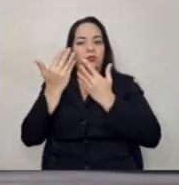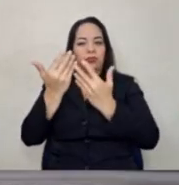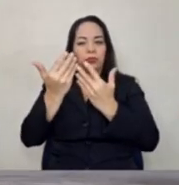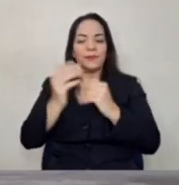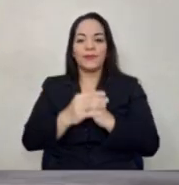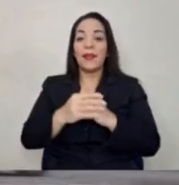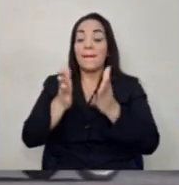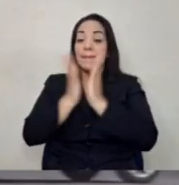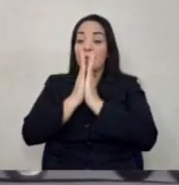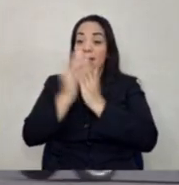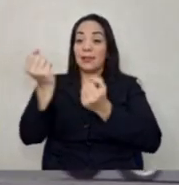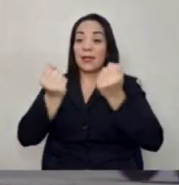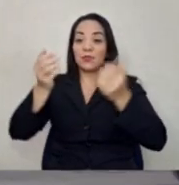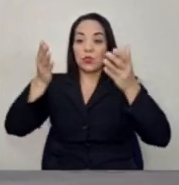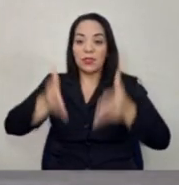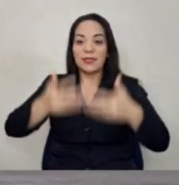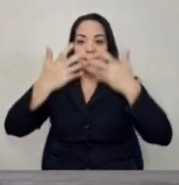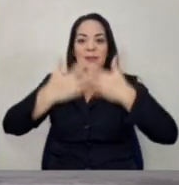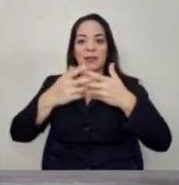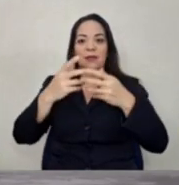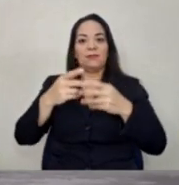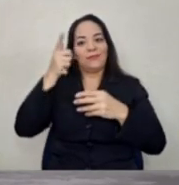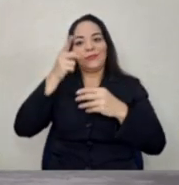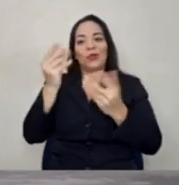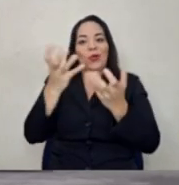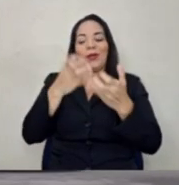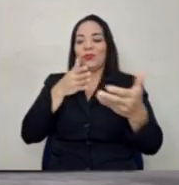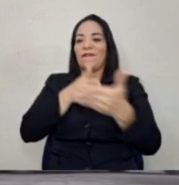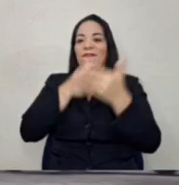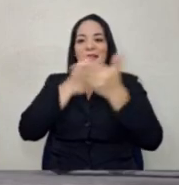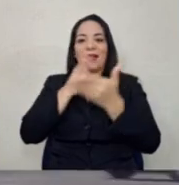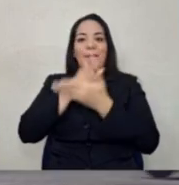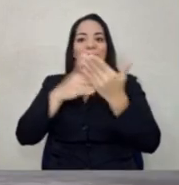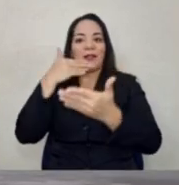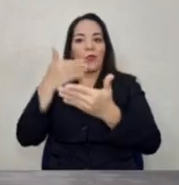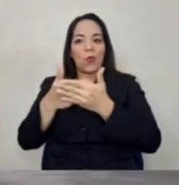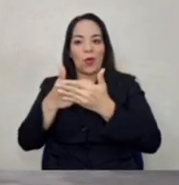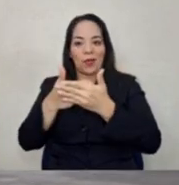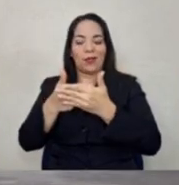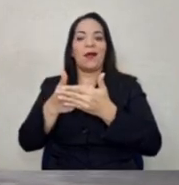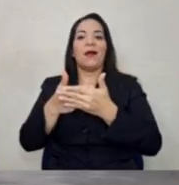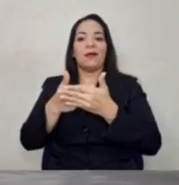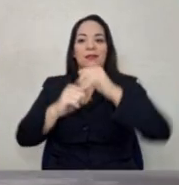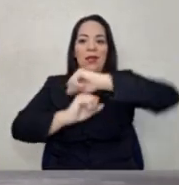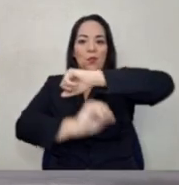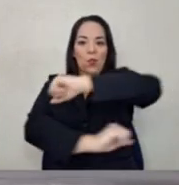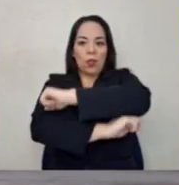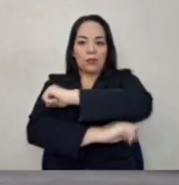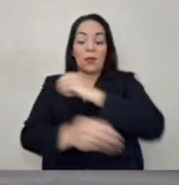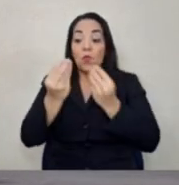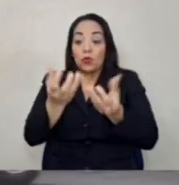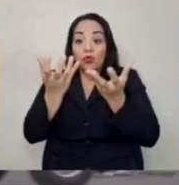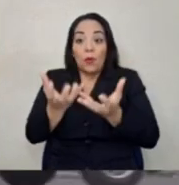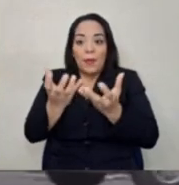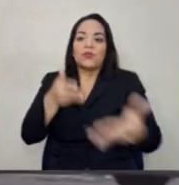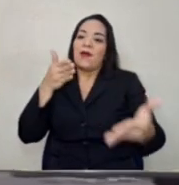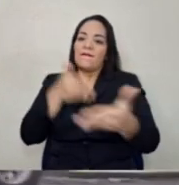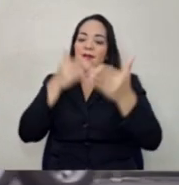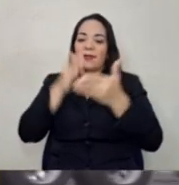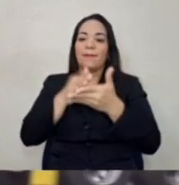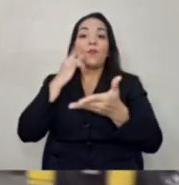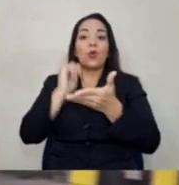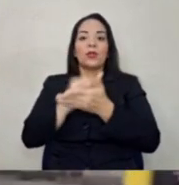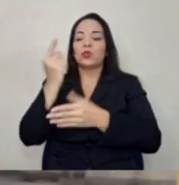empresas, porque lógicamente no queremos afectar la parte buena del puente y si le ponemos demasiado peso la vamos a afectar. Por eso es que va a haber policía de